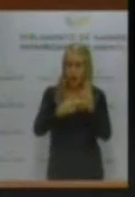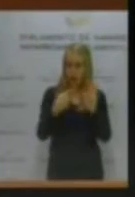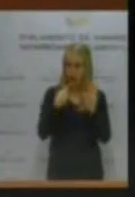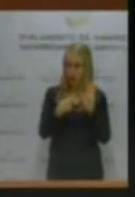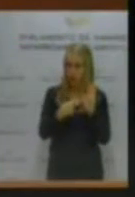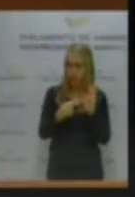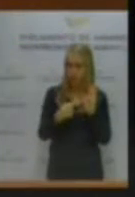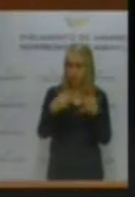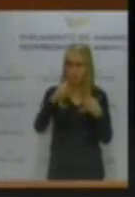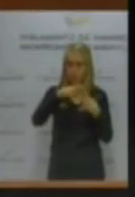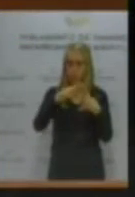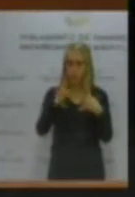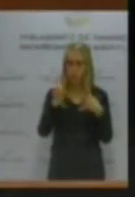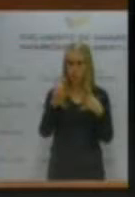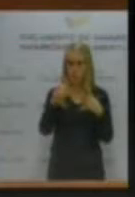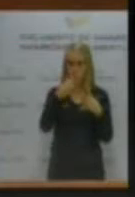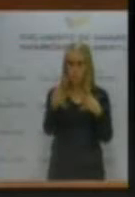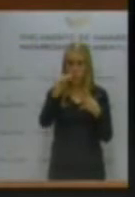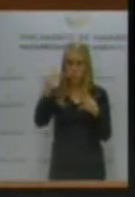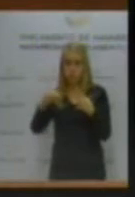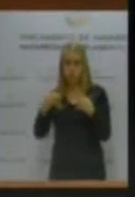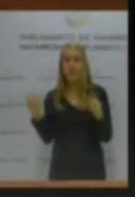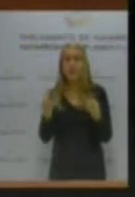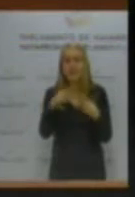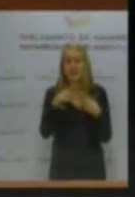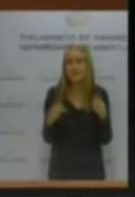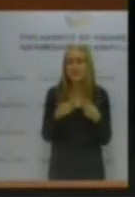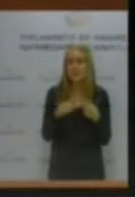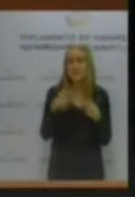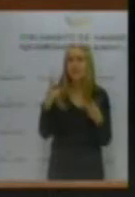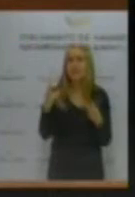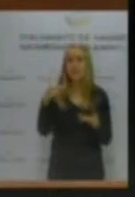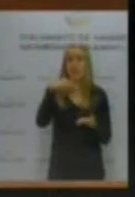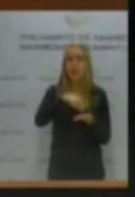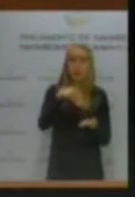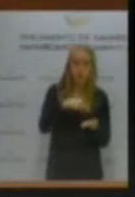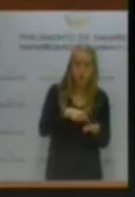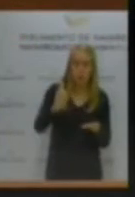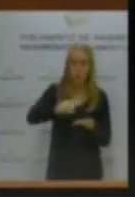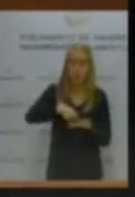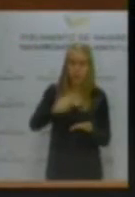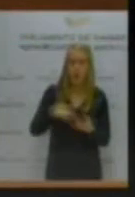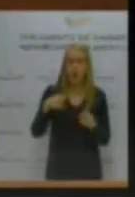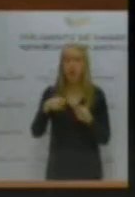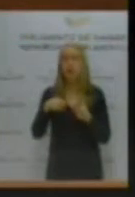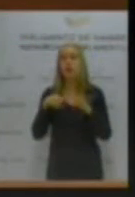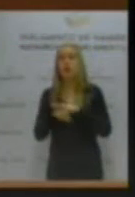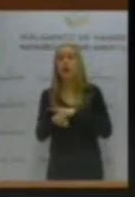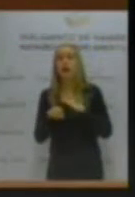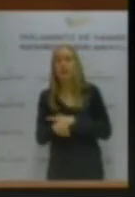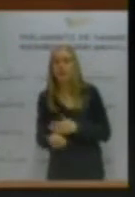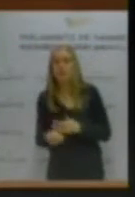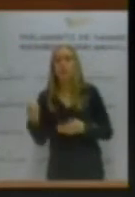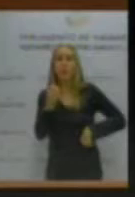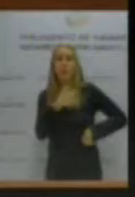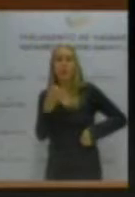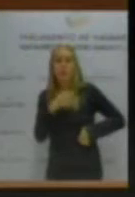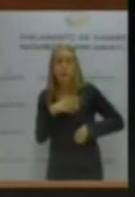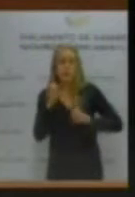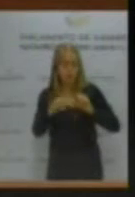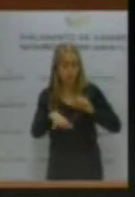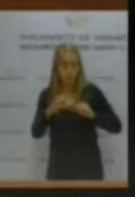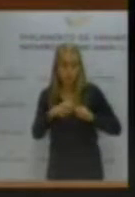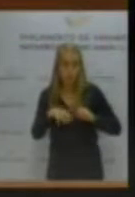únicas competencias nuevas que establece la misma son el cobro y la gestión del impuesto y la gestión del Fondo de Residuos de